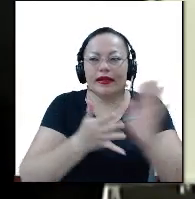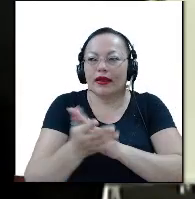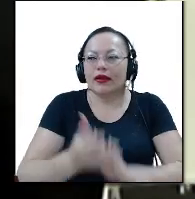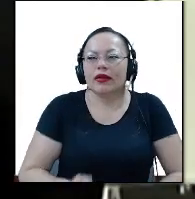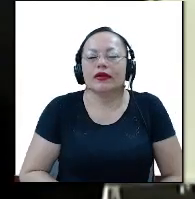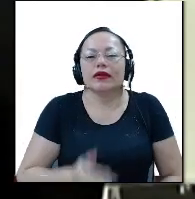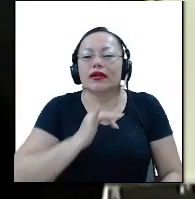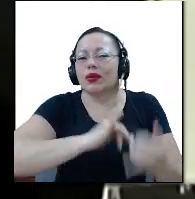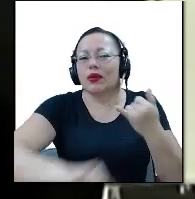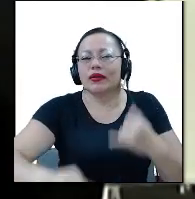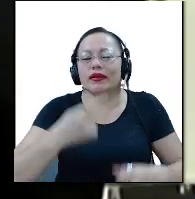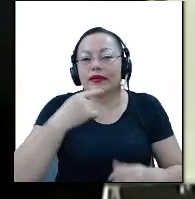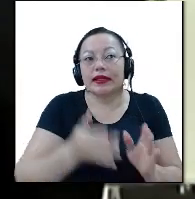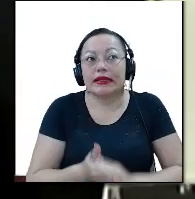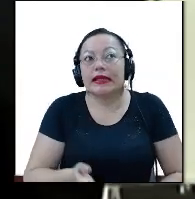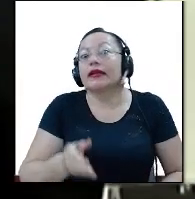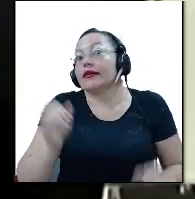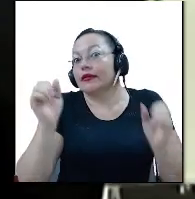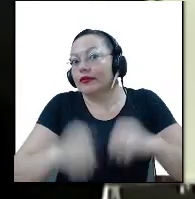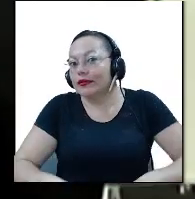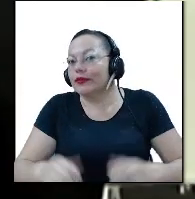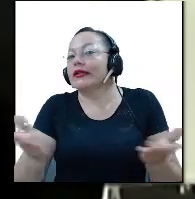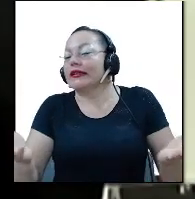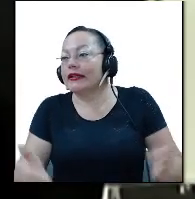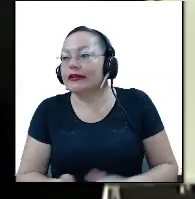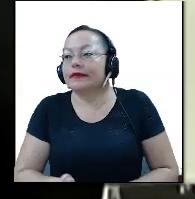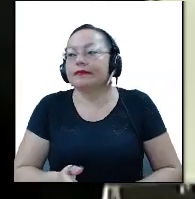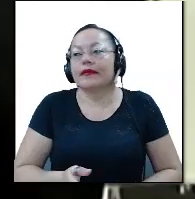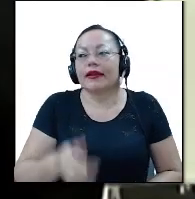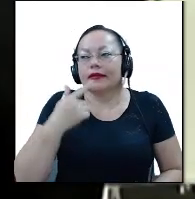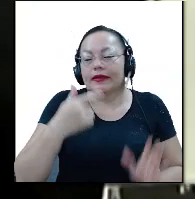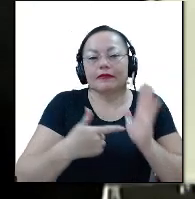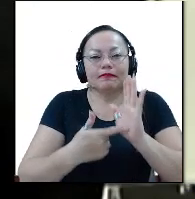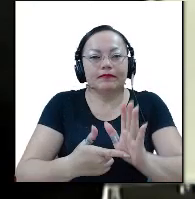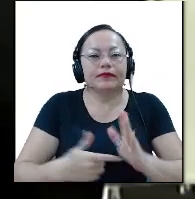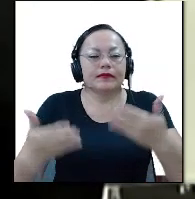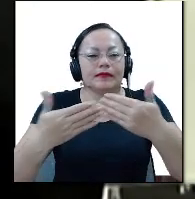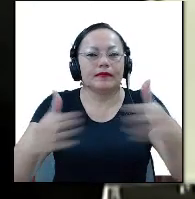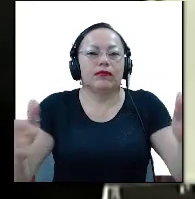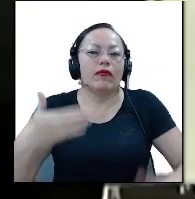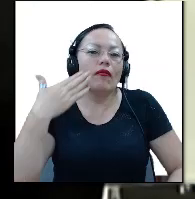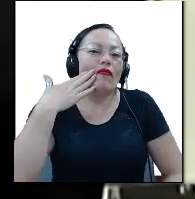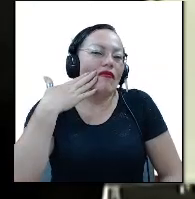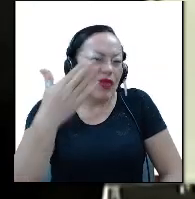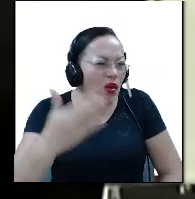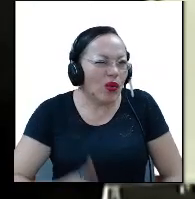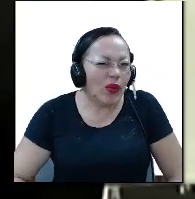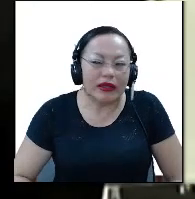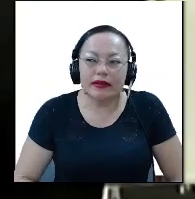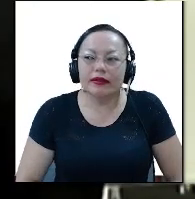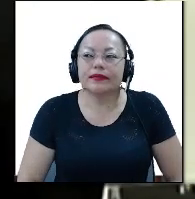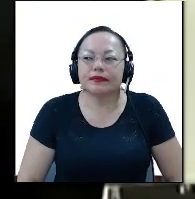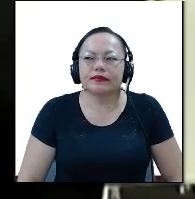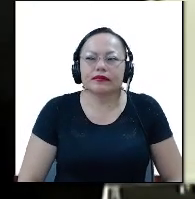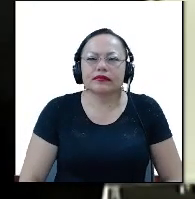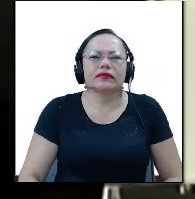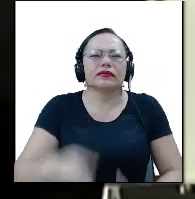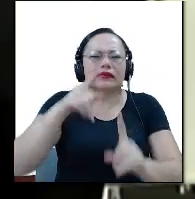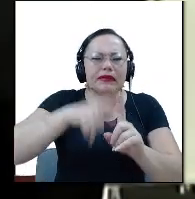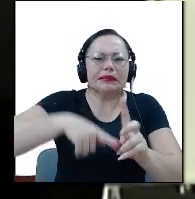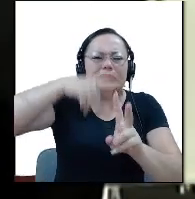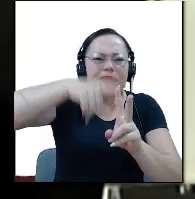es de lo último y posiblemente ese tipo de aperturas no se den muy cercanos y hablamos de muchos